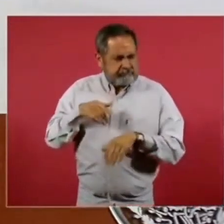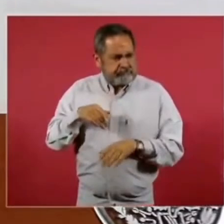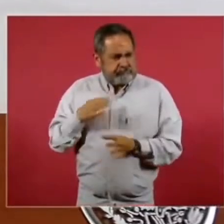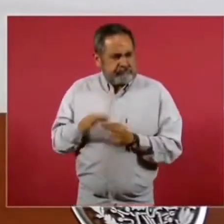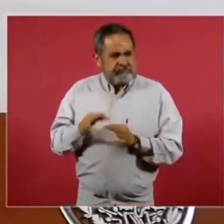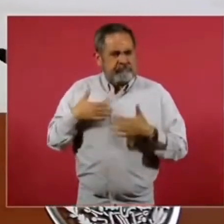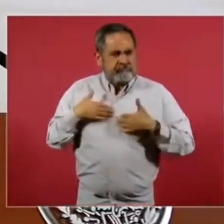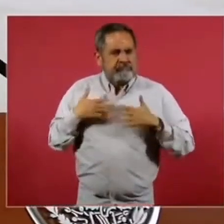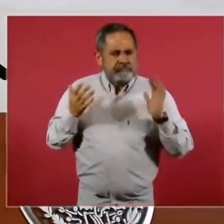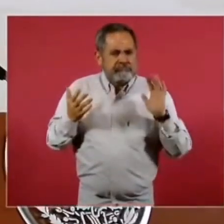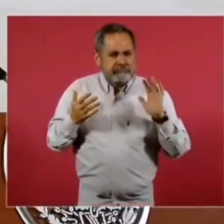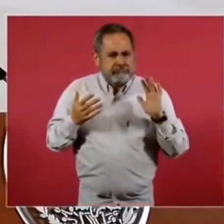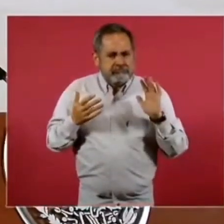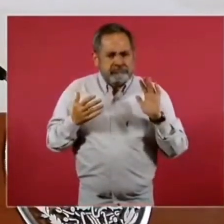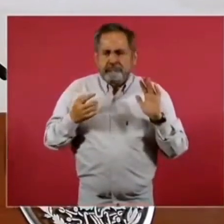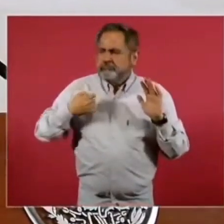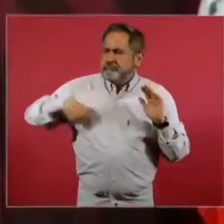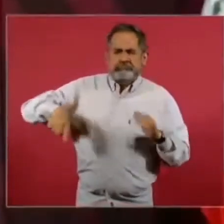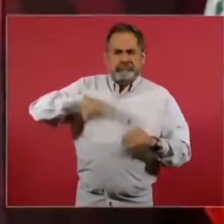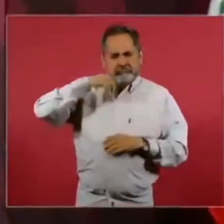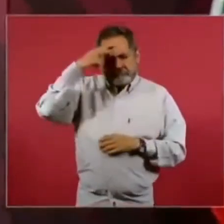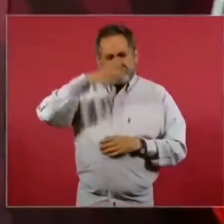estábamos apegándonos